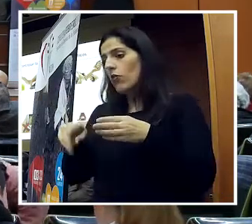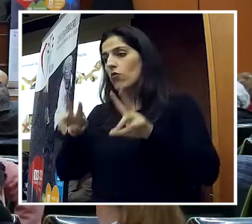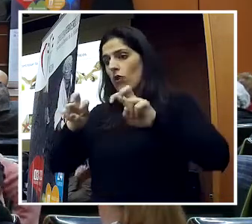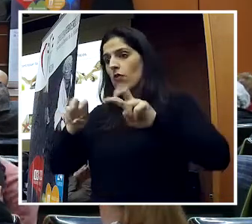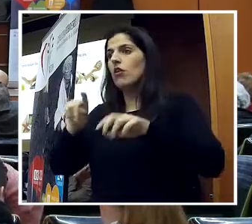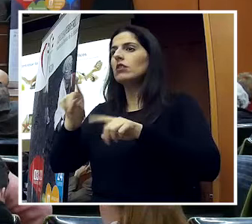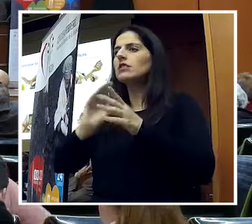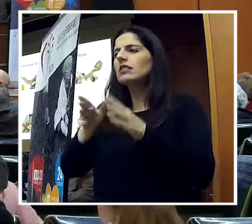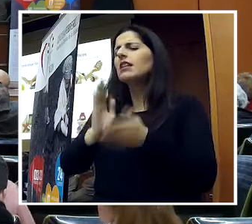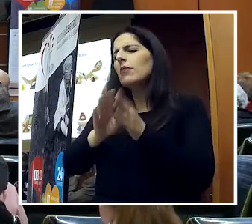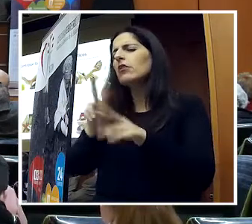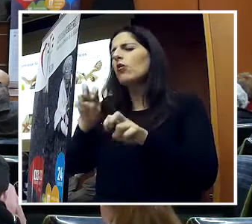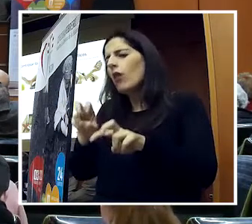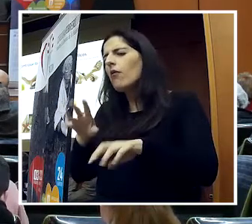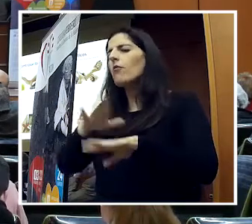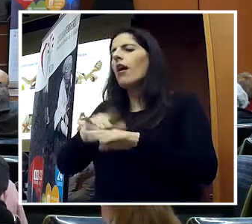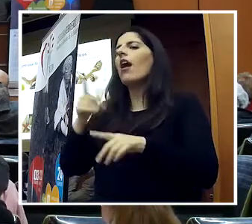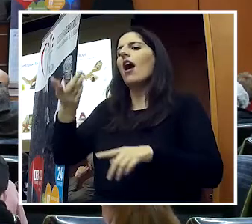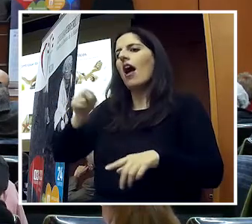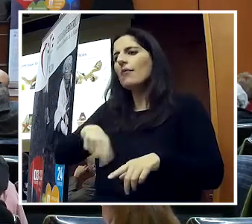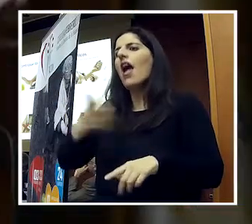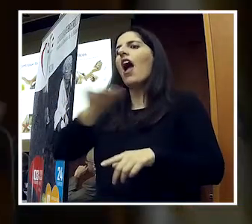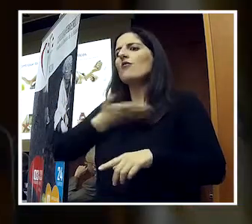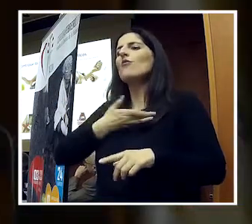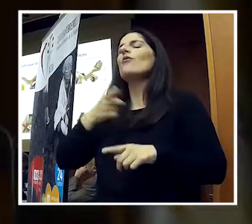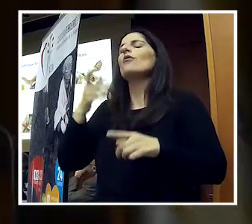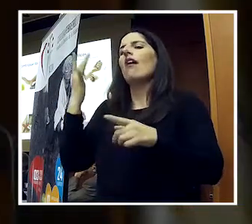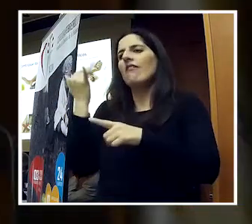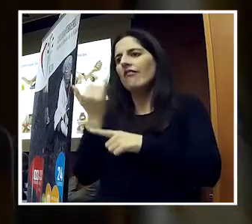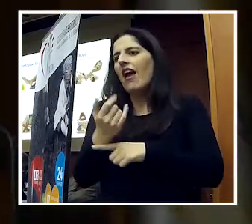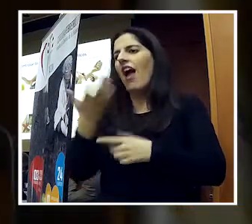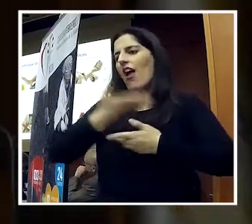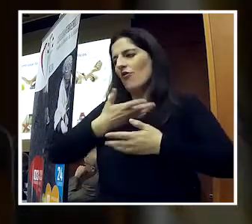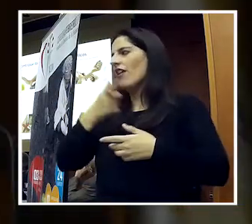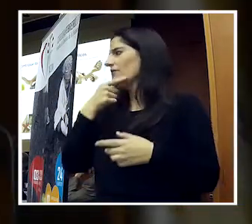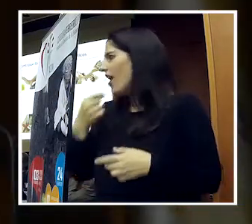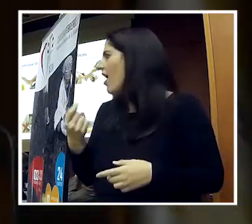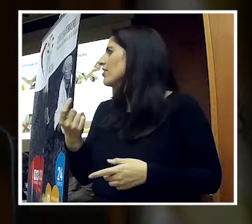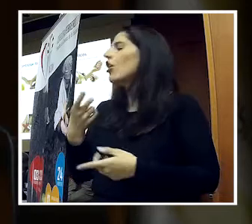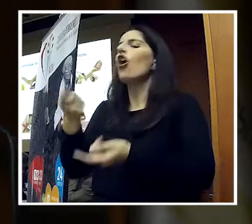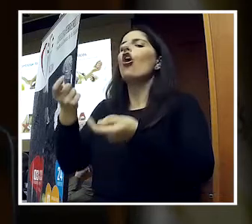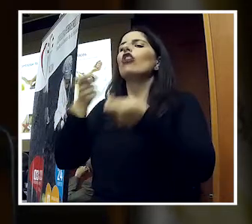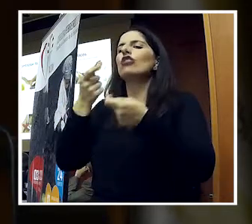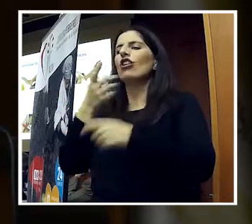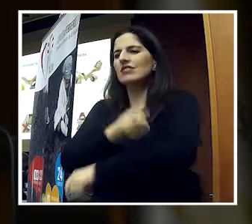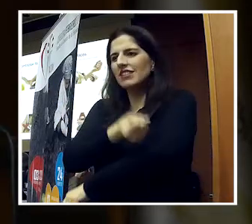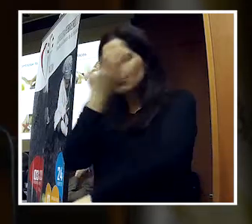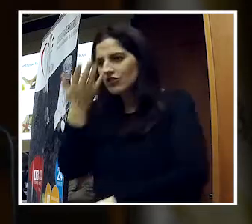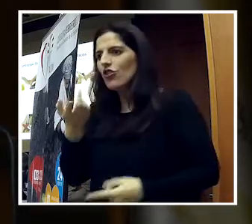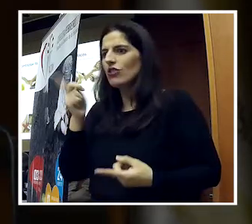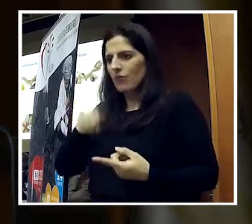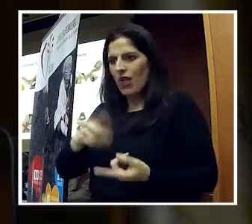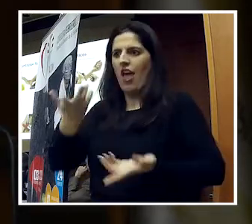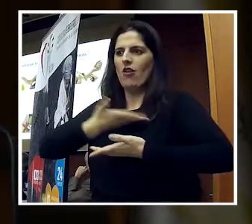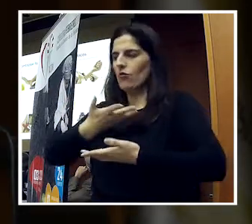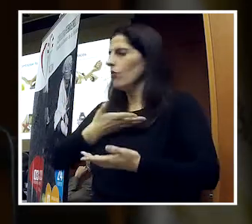de tratamiento que nos ayudan a perder peso, porque son fármacos que tienen ese comportamiento, controlan la tensión, mejoran el